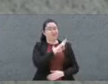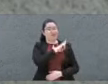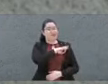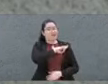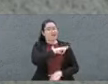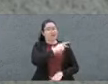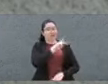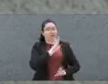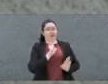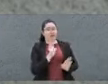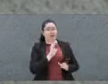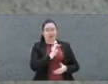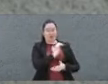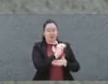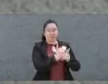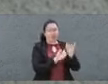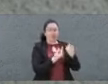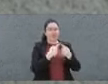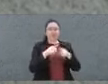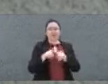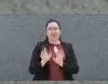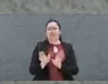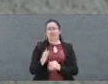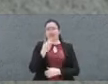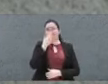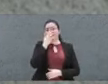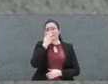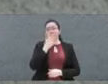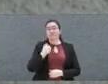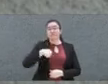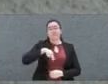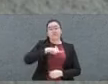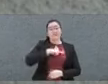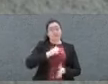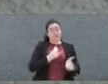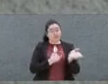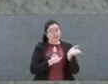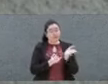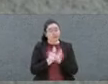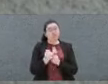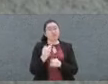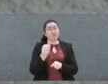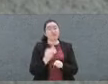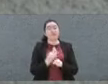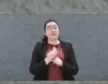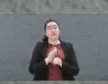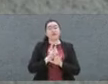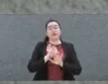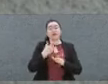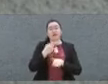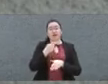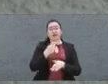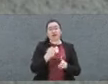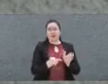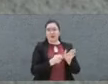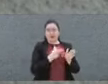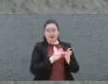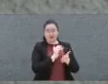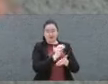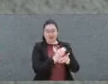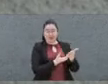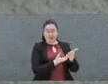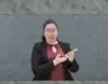varios contratos y varias concesiones. Decidimos nosotros, ahora que venía la renovación de esa concesión,